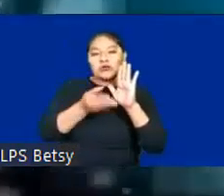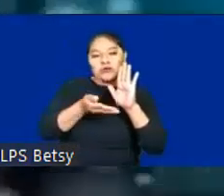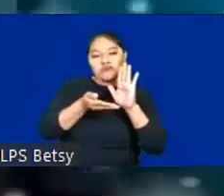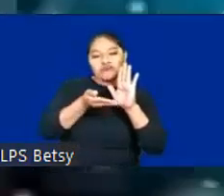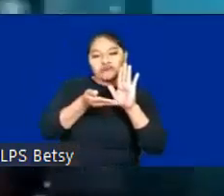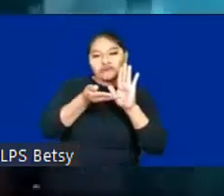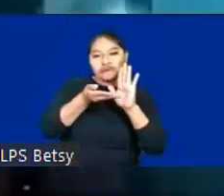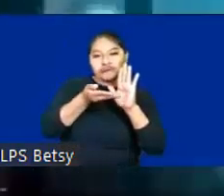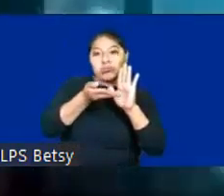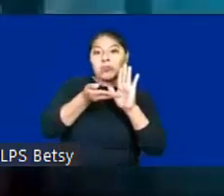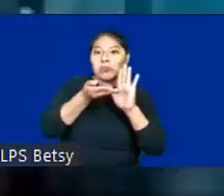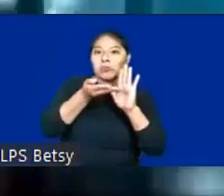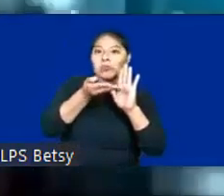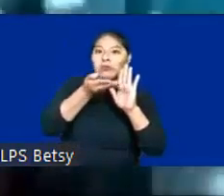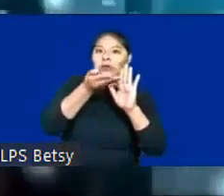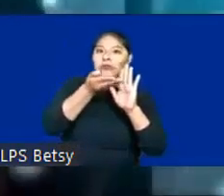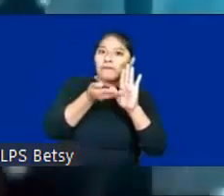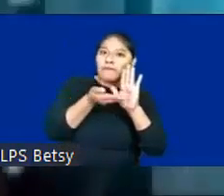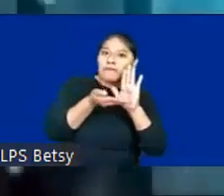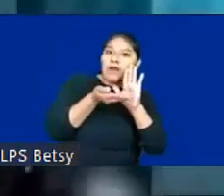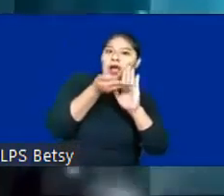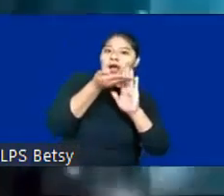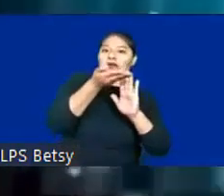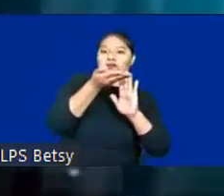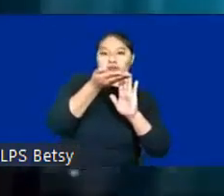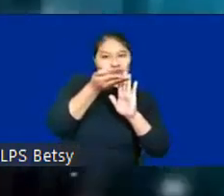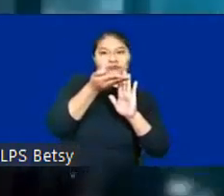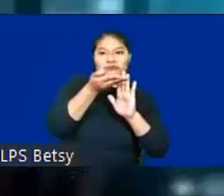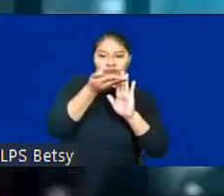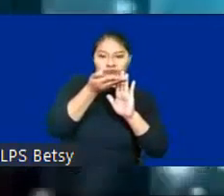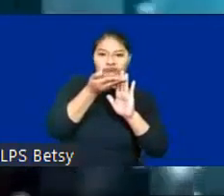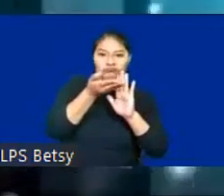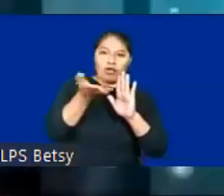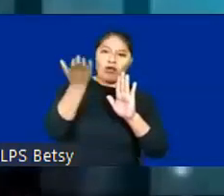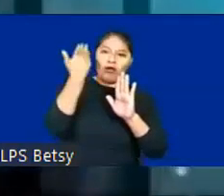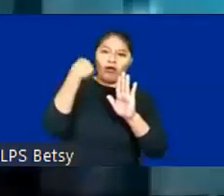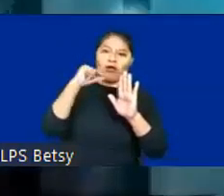utilizando esta plataforma, que es la plataforma de publicidad registral.